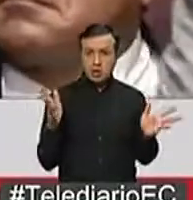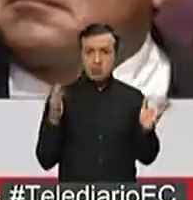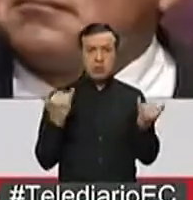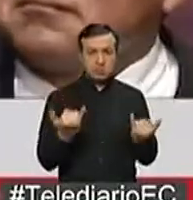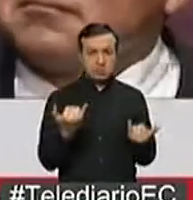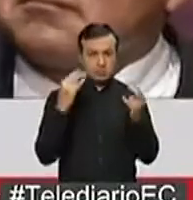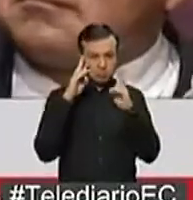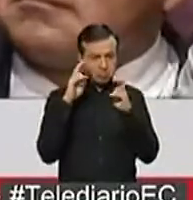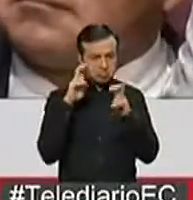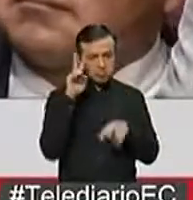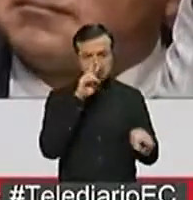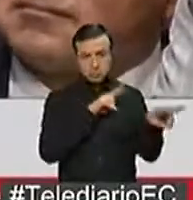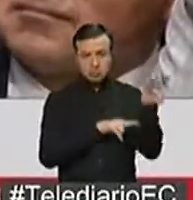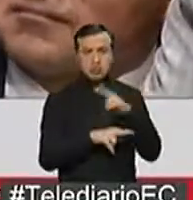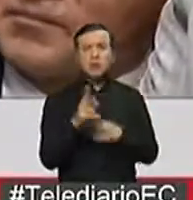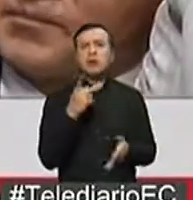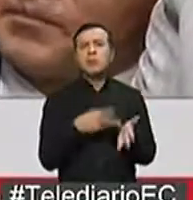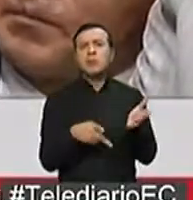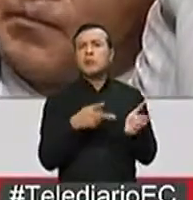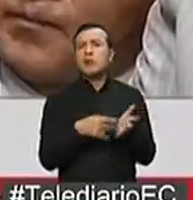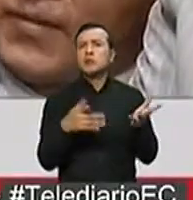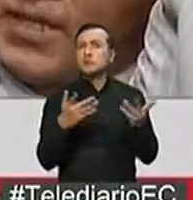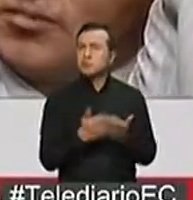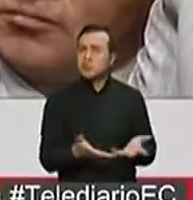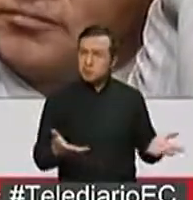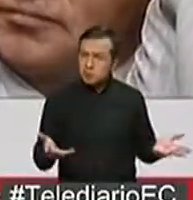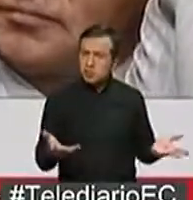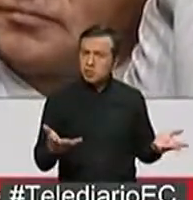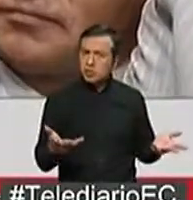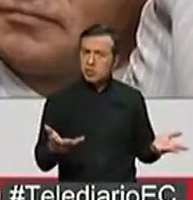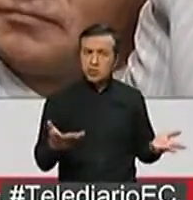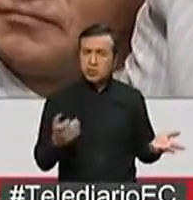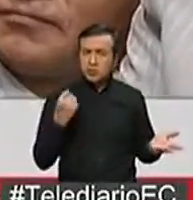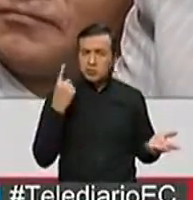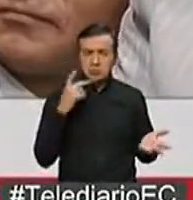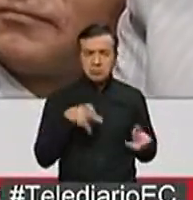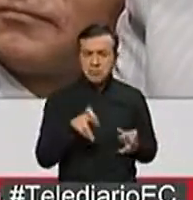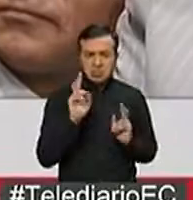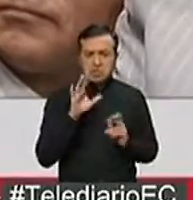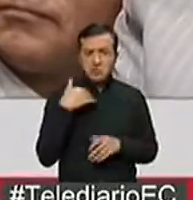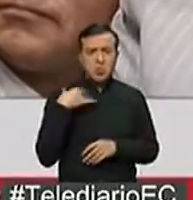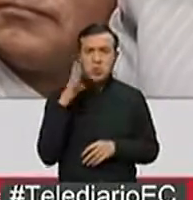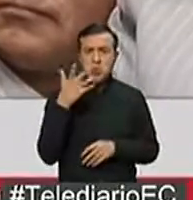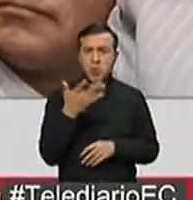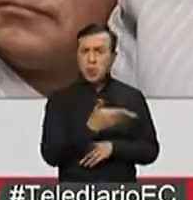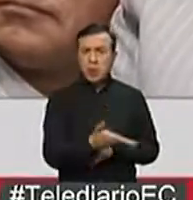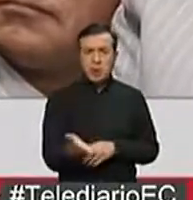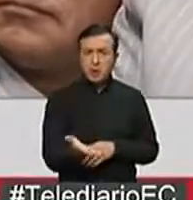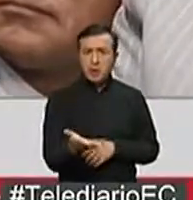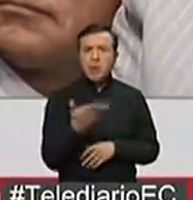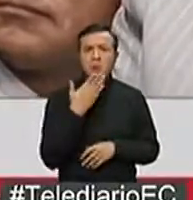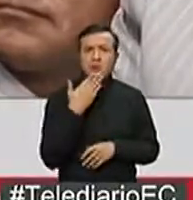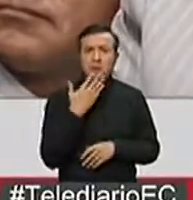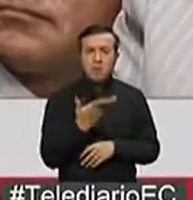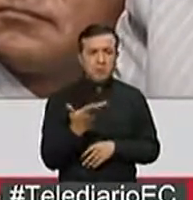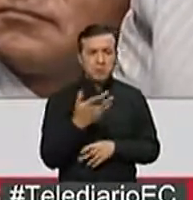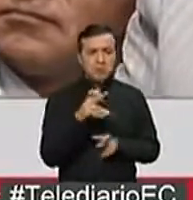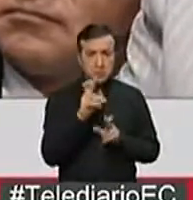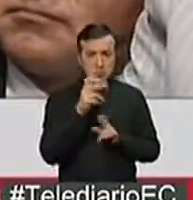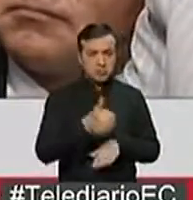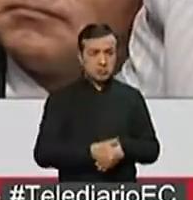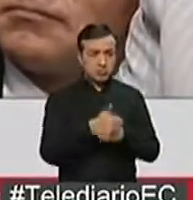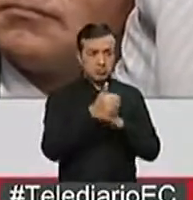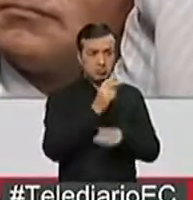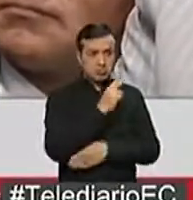investigando qué hay detrás de una actividad en la que no contaba con ningún permiso, no contaba ni siquiera con el permiso de las